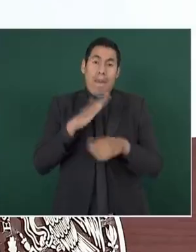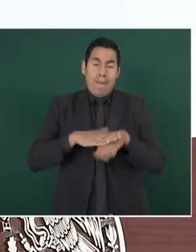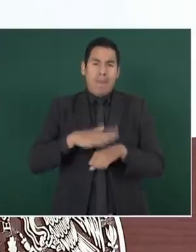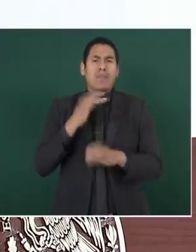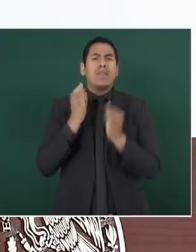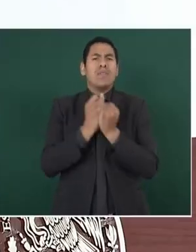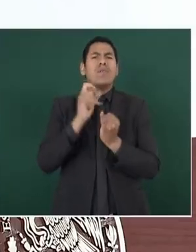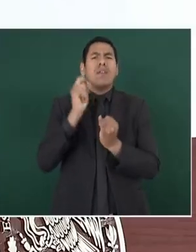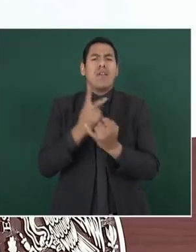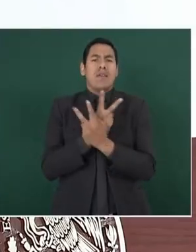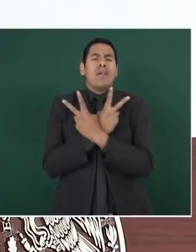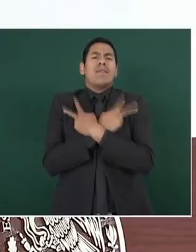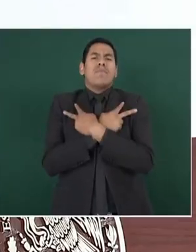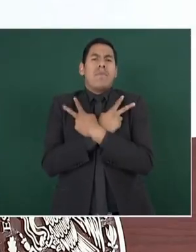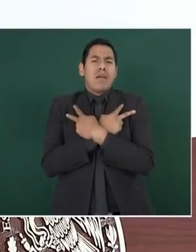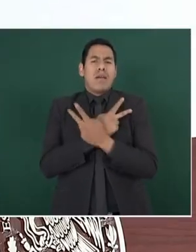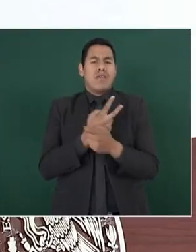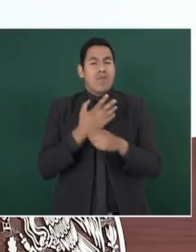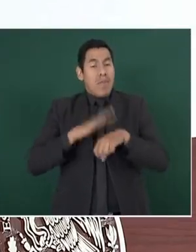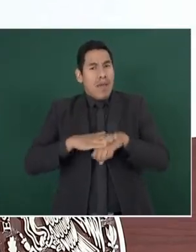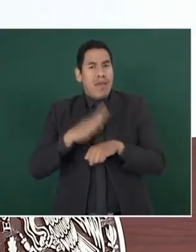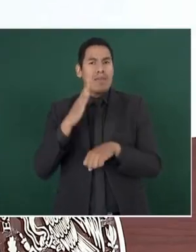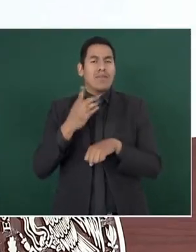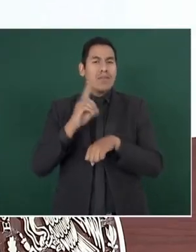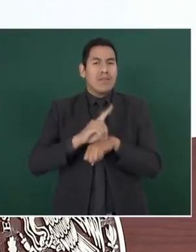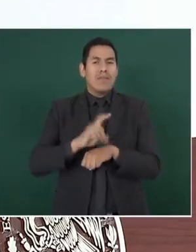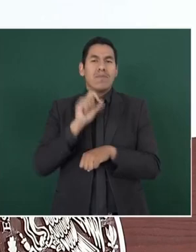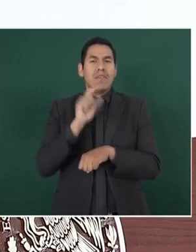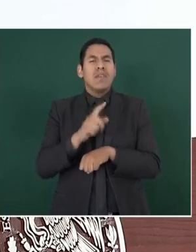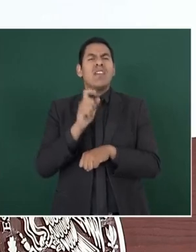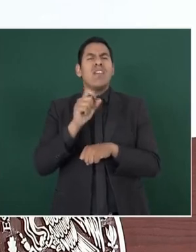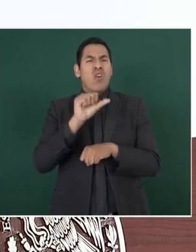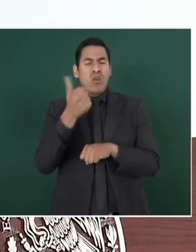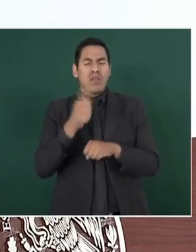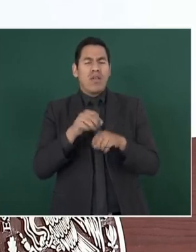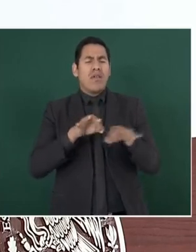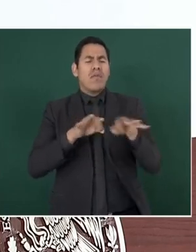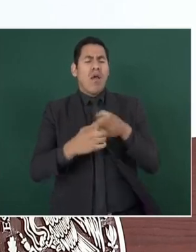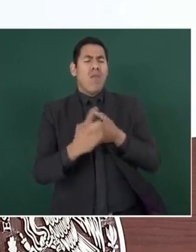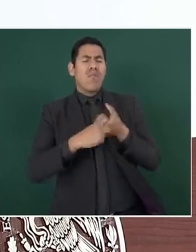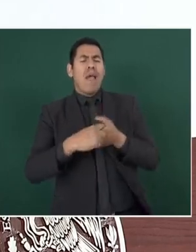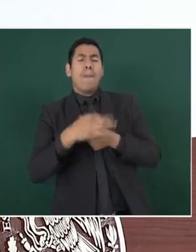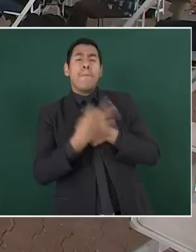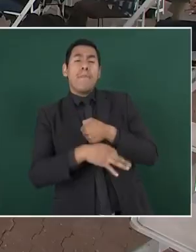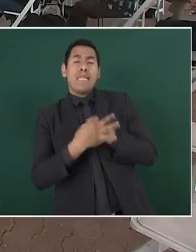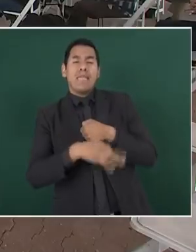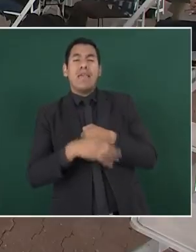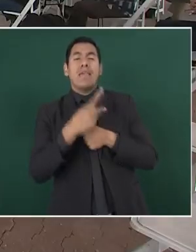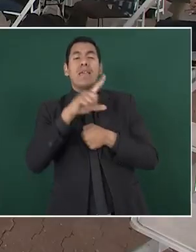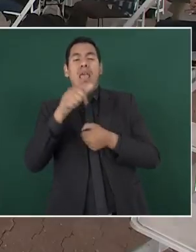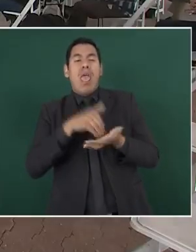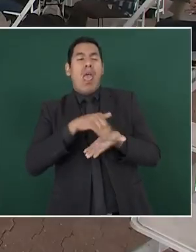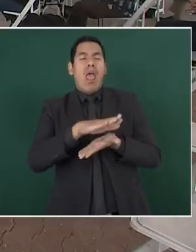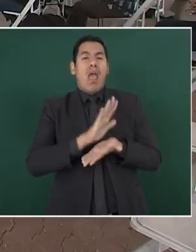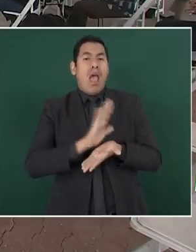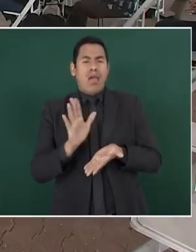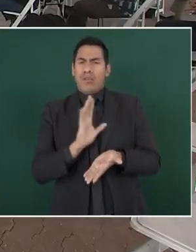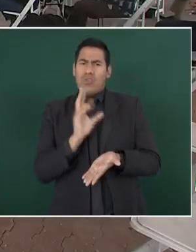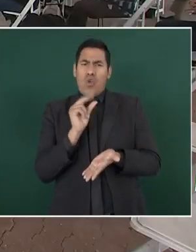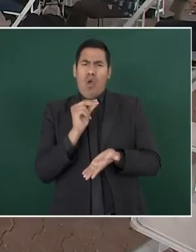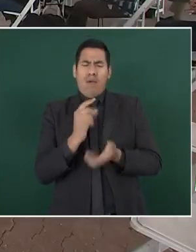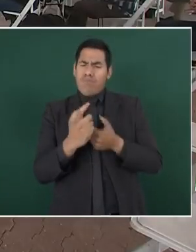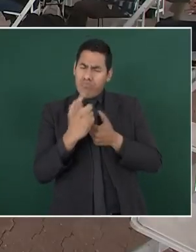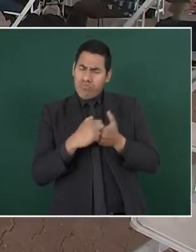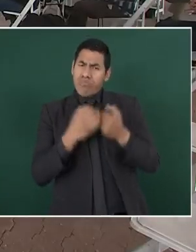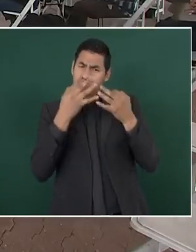de utilidades, la eliminación de la subcontratación. Todo esto ha venido generando dos cosas importantísimas. Una, que estemos